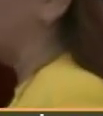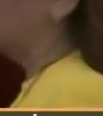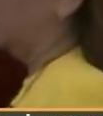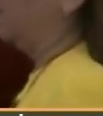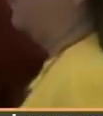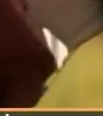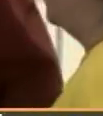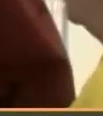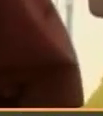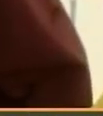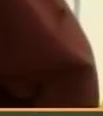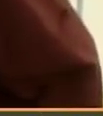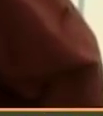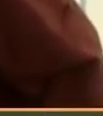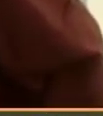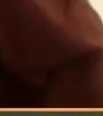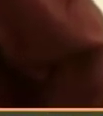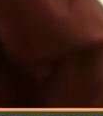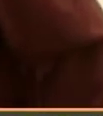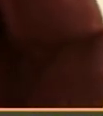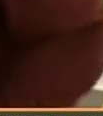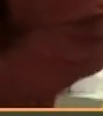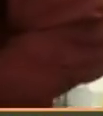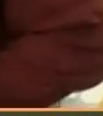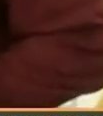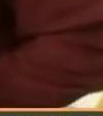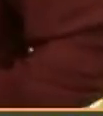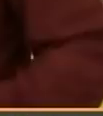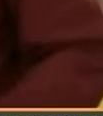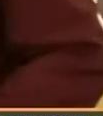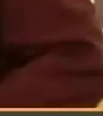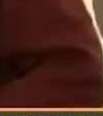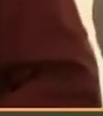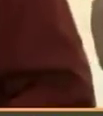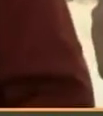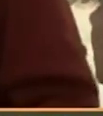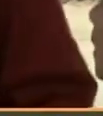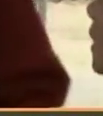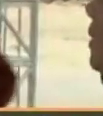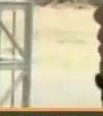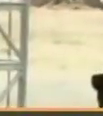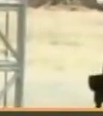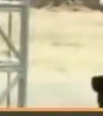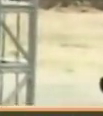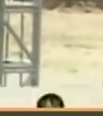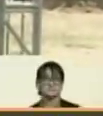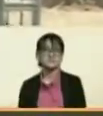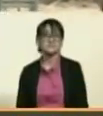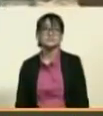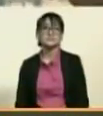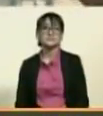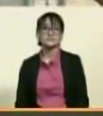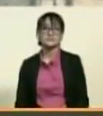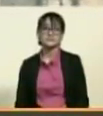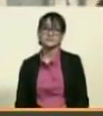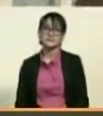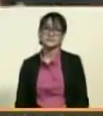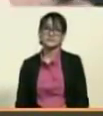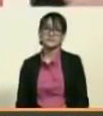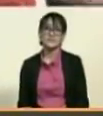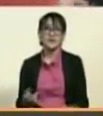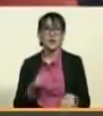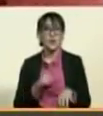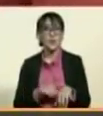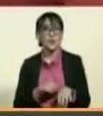región del país. Continuamos nosotros apreciando este ritual que se realiza a esta